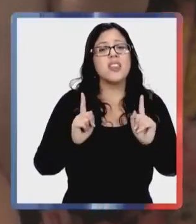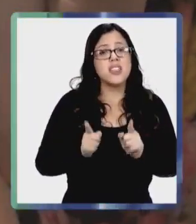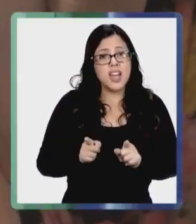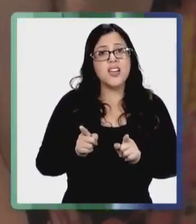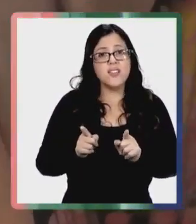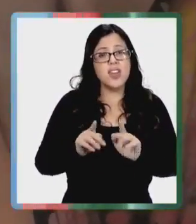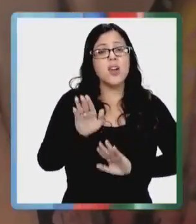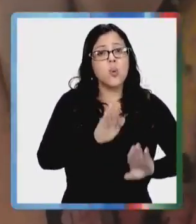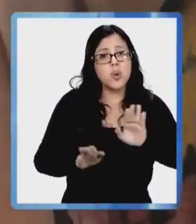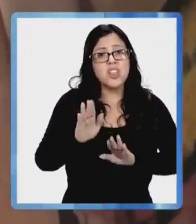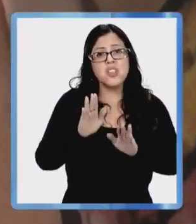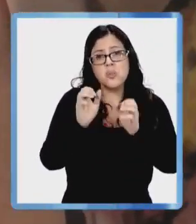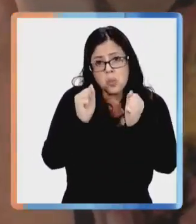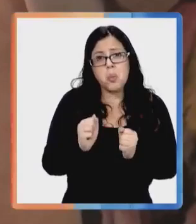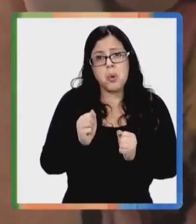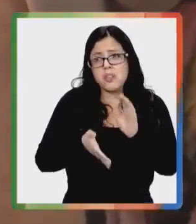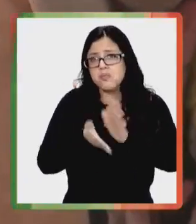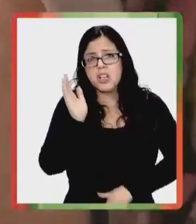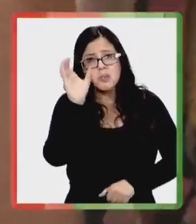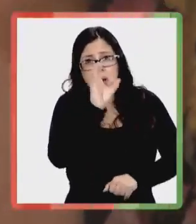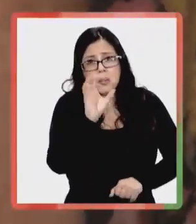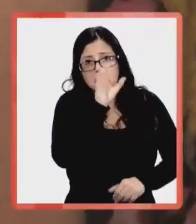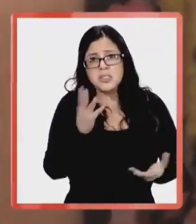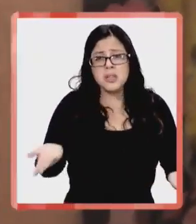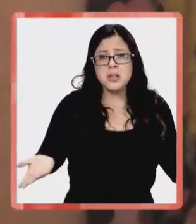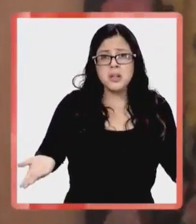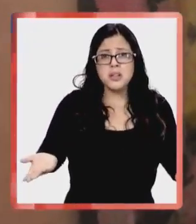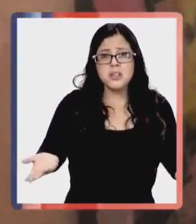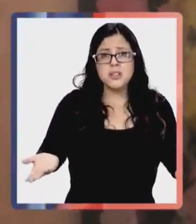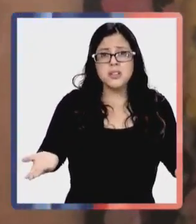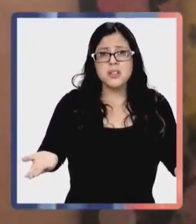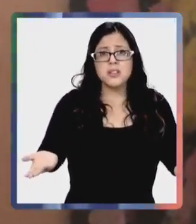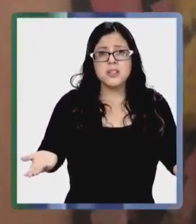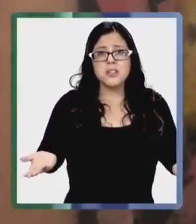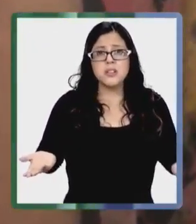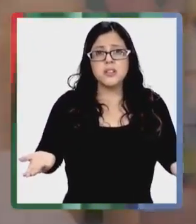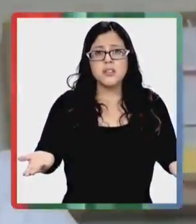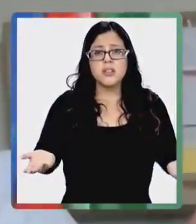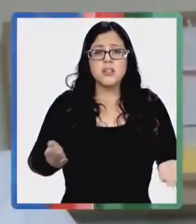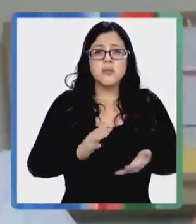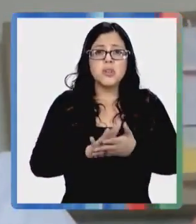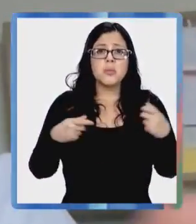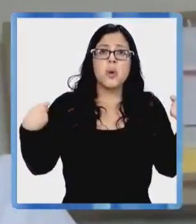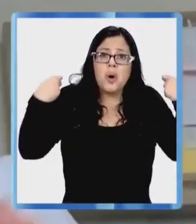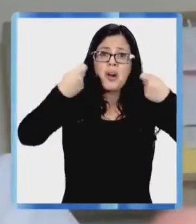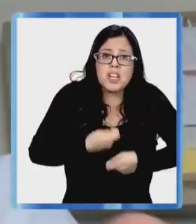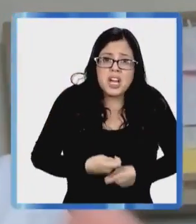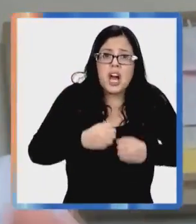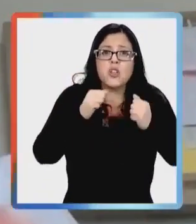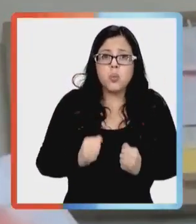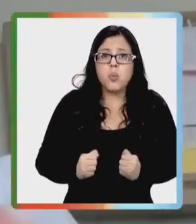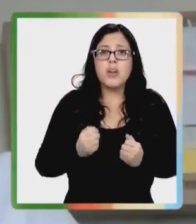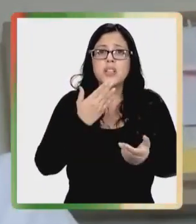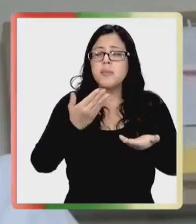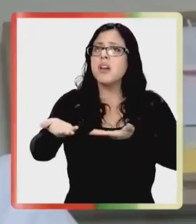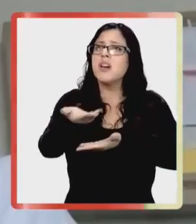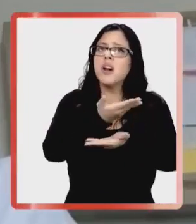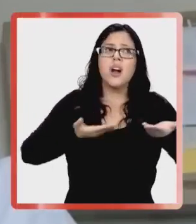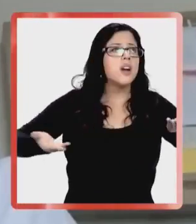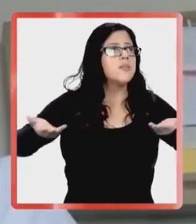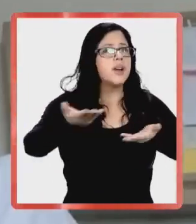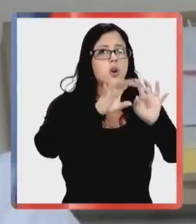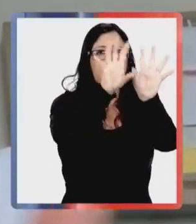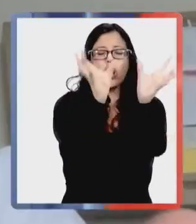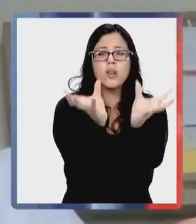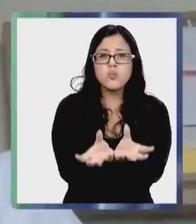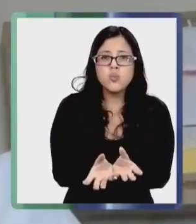de cuidado, pero debe salir a pasear. Si no está grados bajo cero, bien abrigado, debe salir, debe interactuar con el